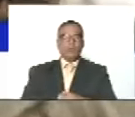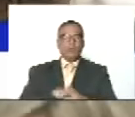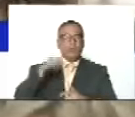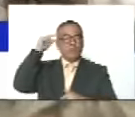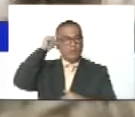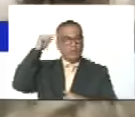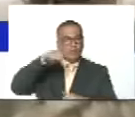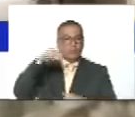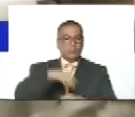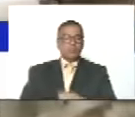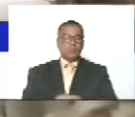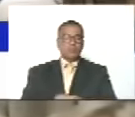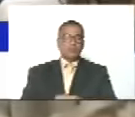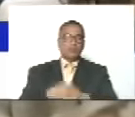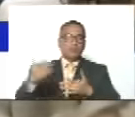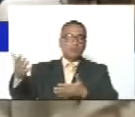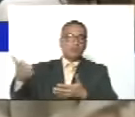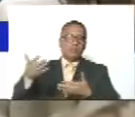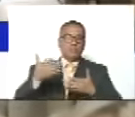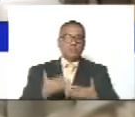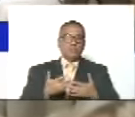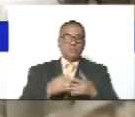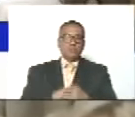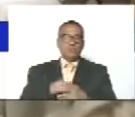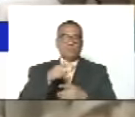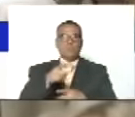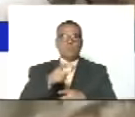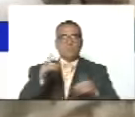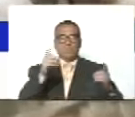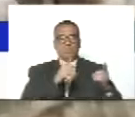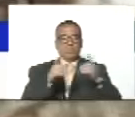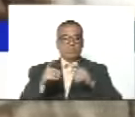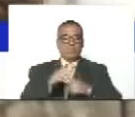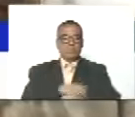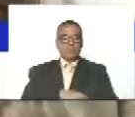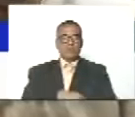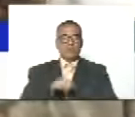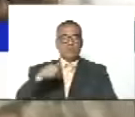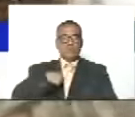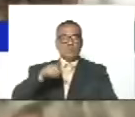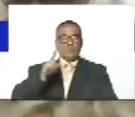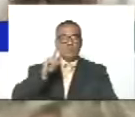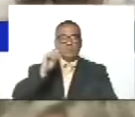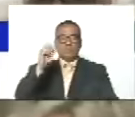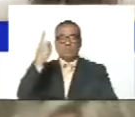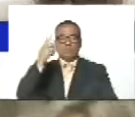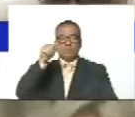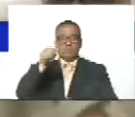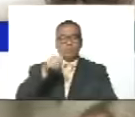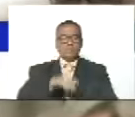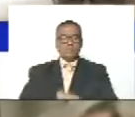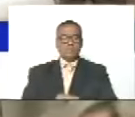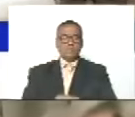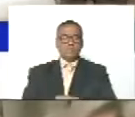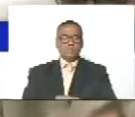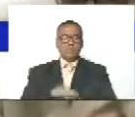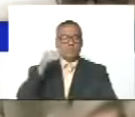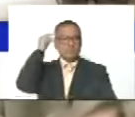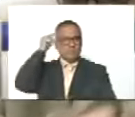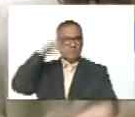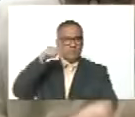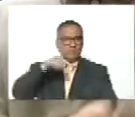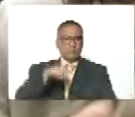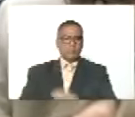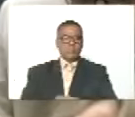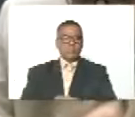Hoy la trae a discusión. Y yo tengo por primera vez, desde que estoy aquí,